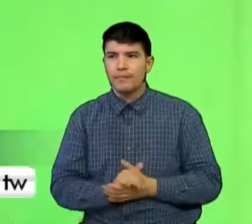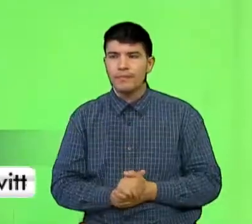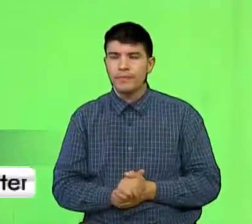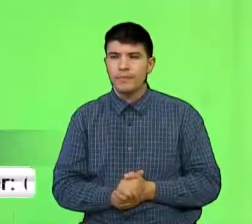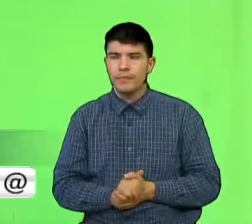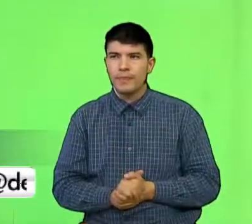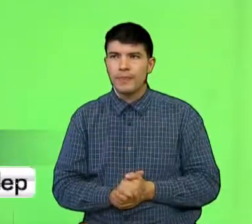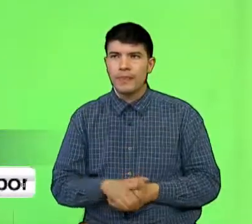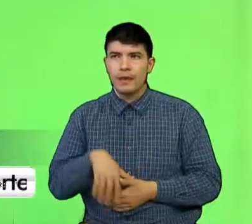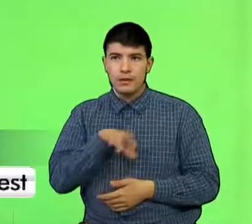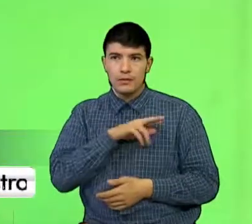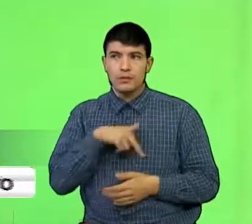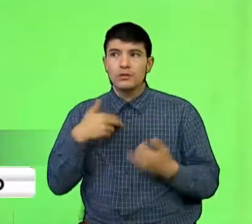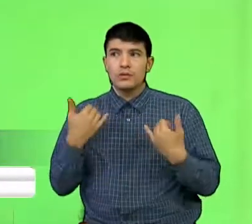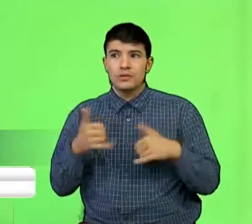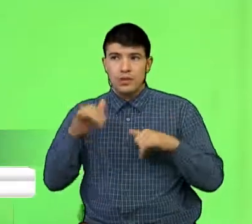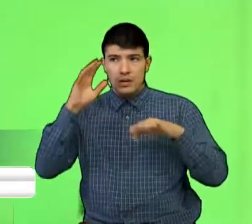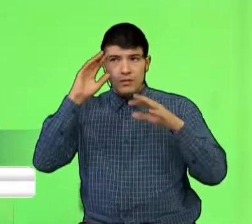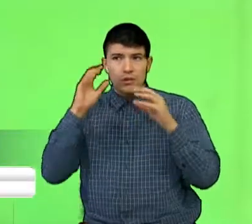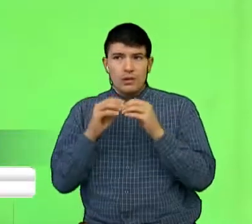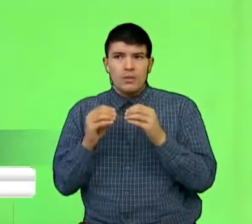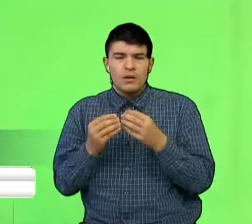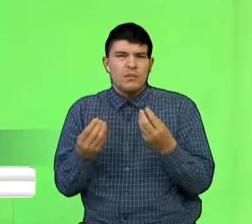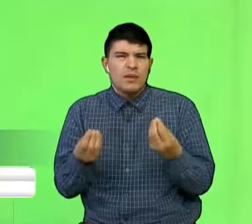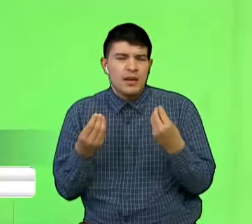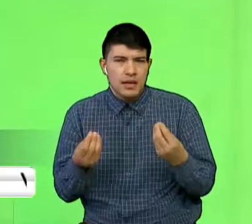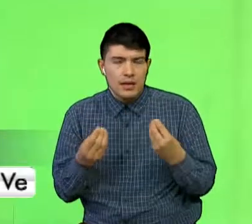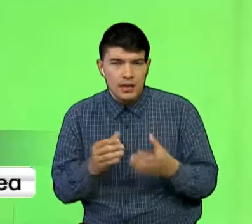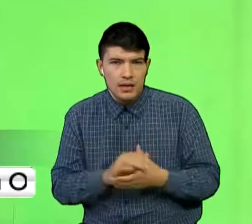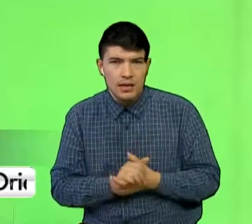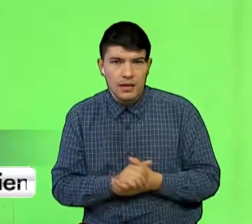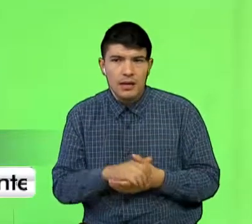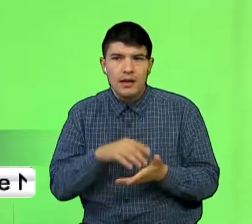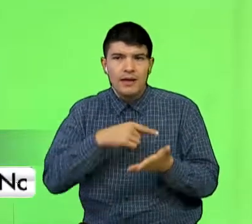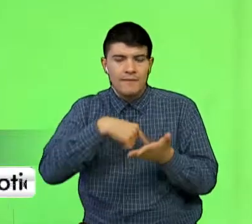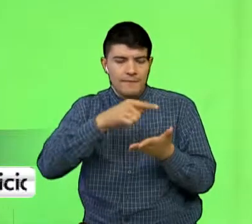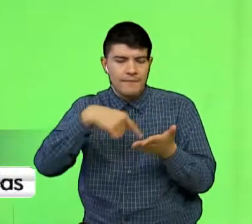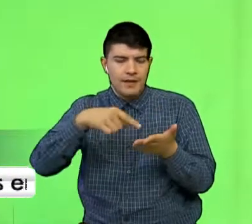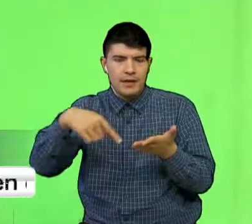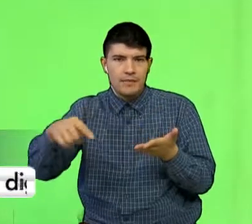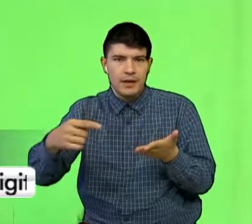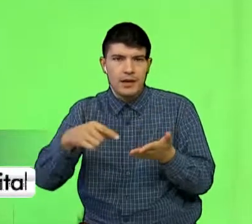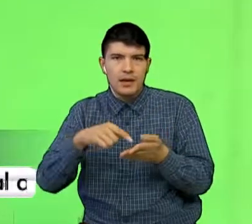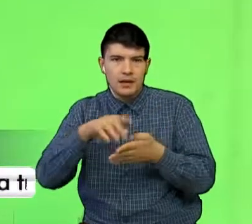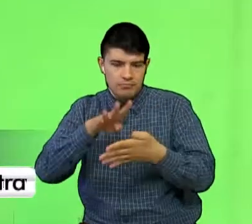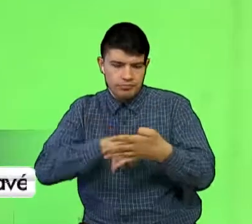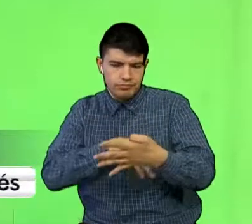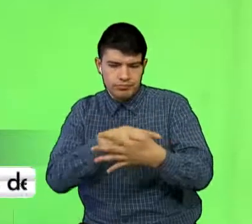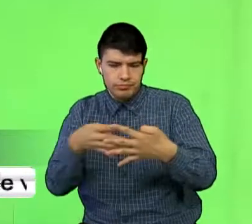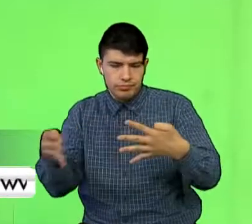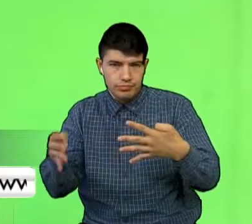Llegamos a un acuerdo para firmar la agenda